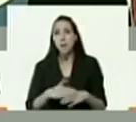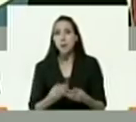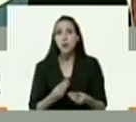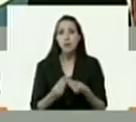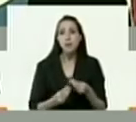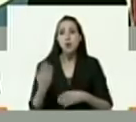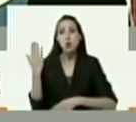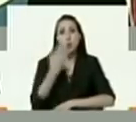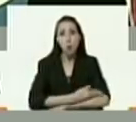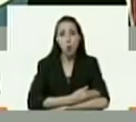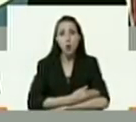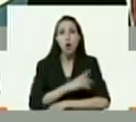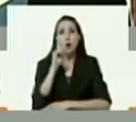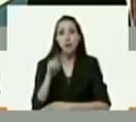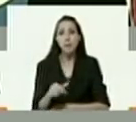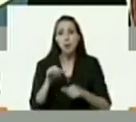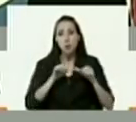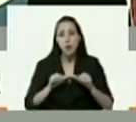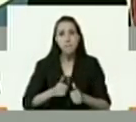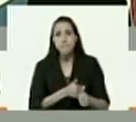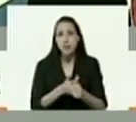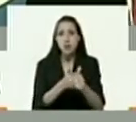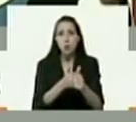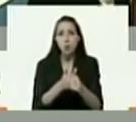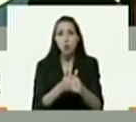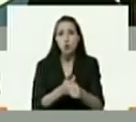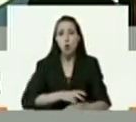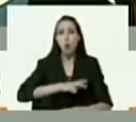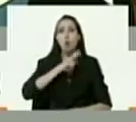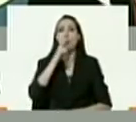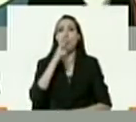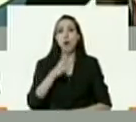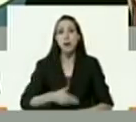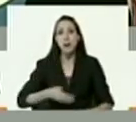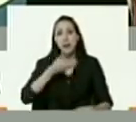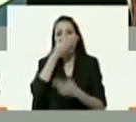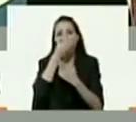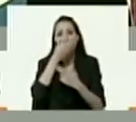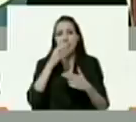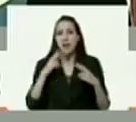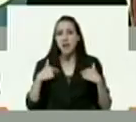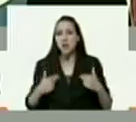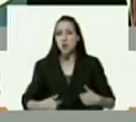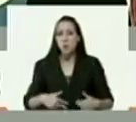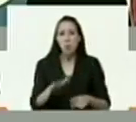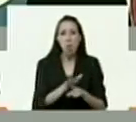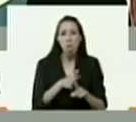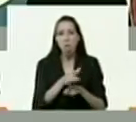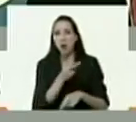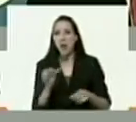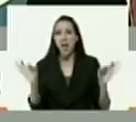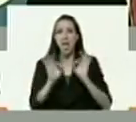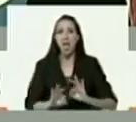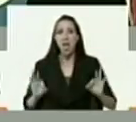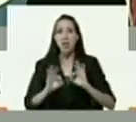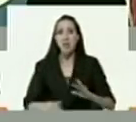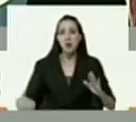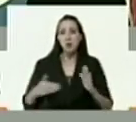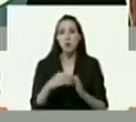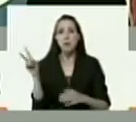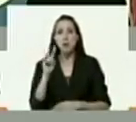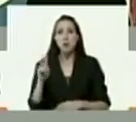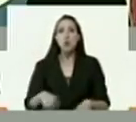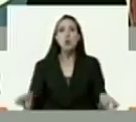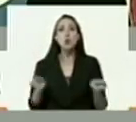bloqueo, sino una persecución cruel, criminal, inhumana, contra el pueblo de Venezuela, parecida a